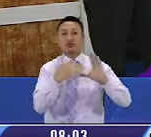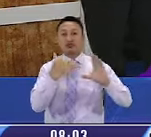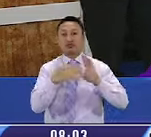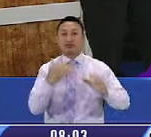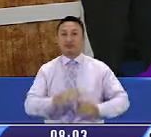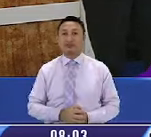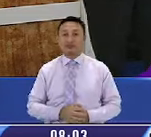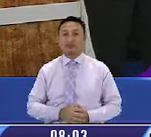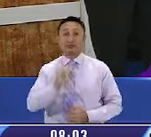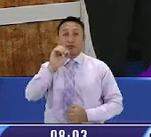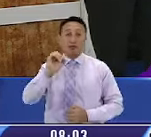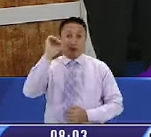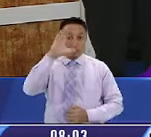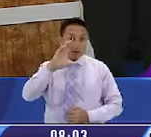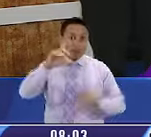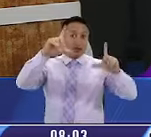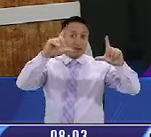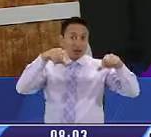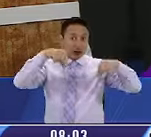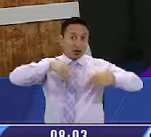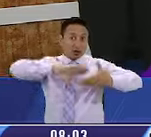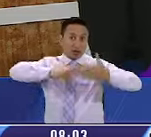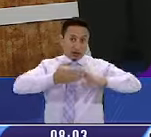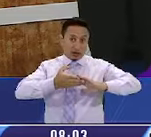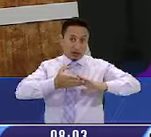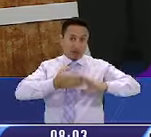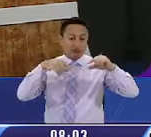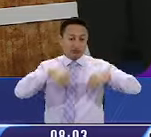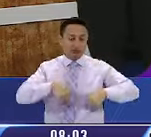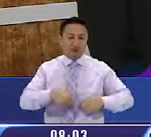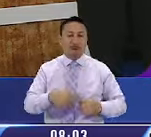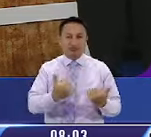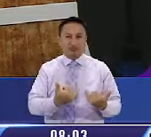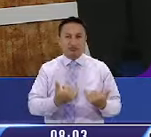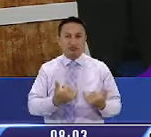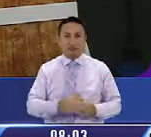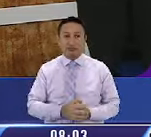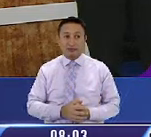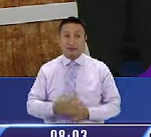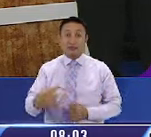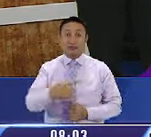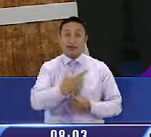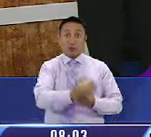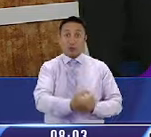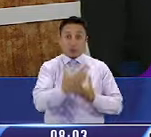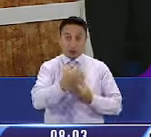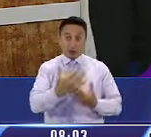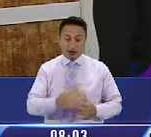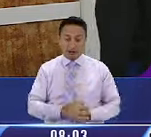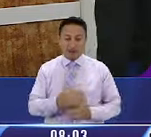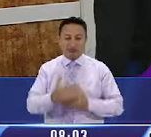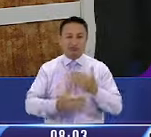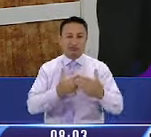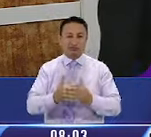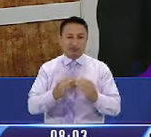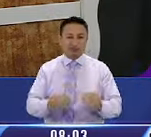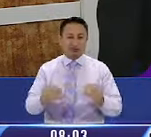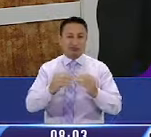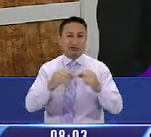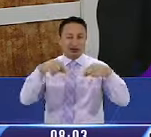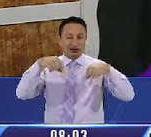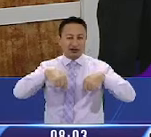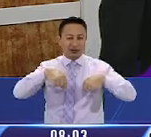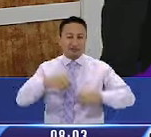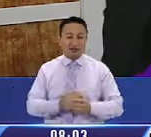098-518-4393. Los videos, las fotografías de la comunidad, que es lo que nos interesa para nosotros con esa información, poder también generar el contenido